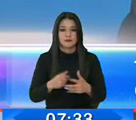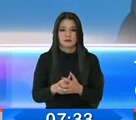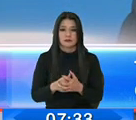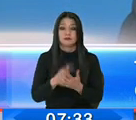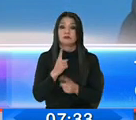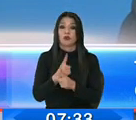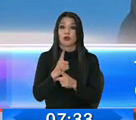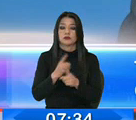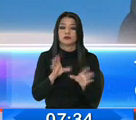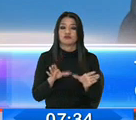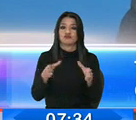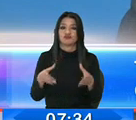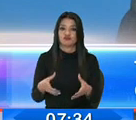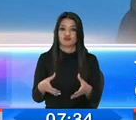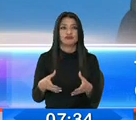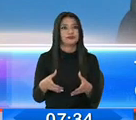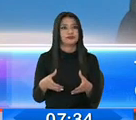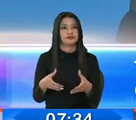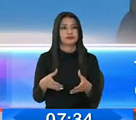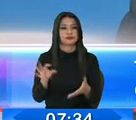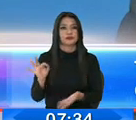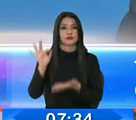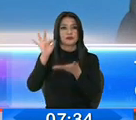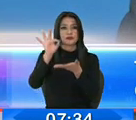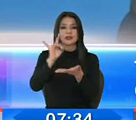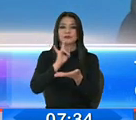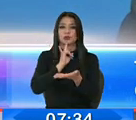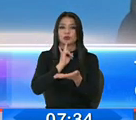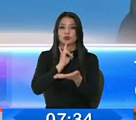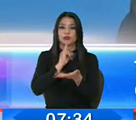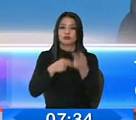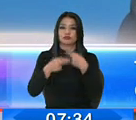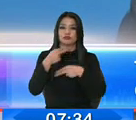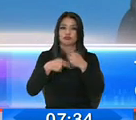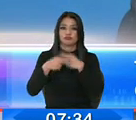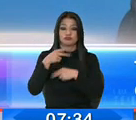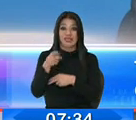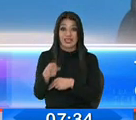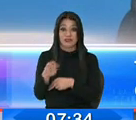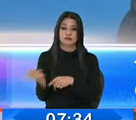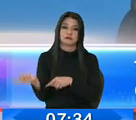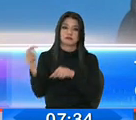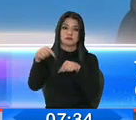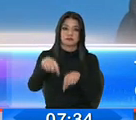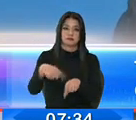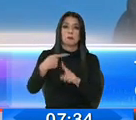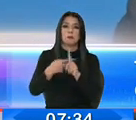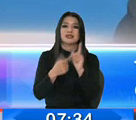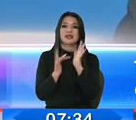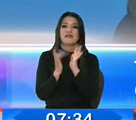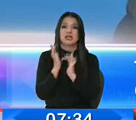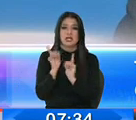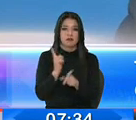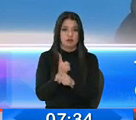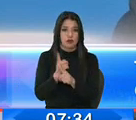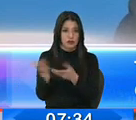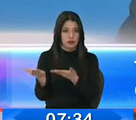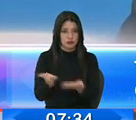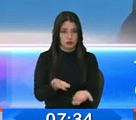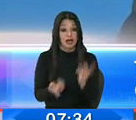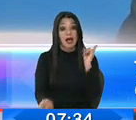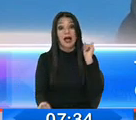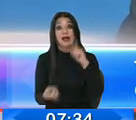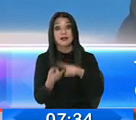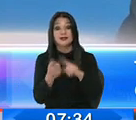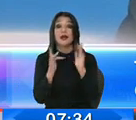del Departamento del representante de Estados Unidos para Comercio, el USTR, vengan en el mes de abril. Sobre eso nosotros hasta esa